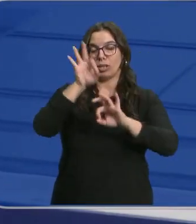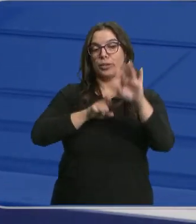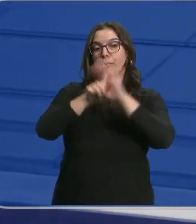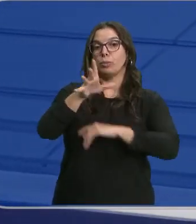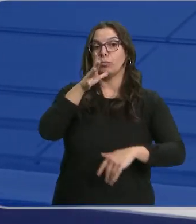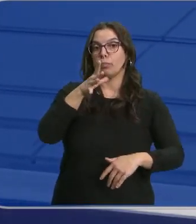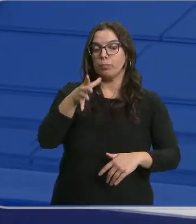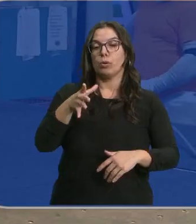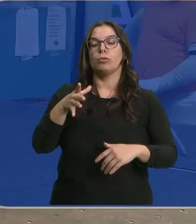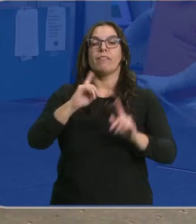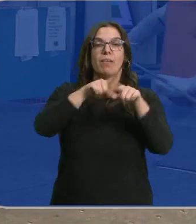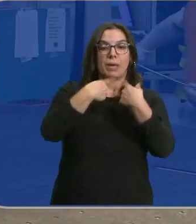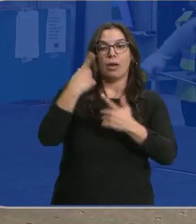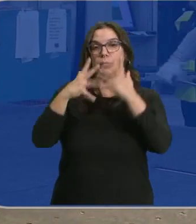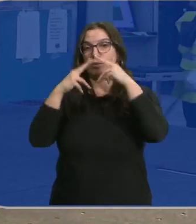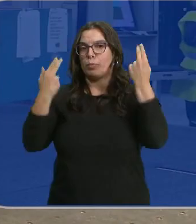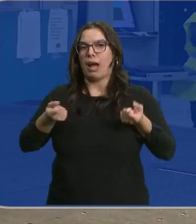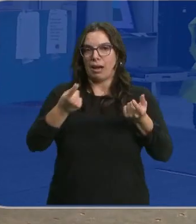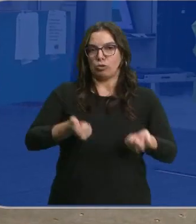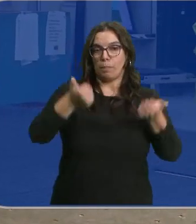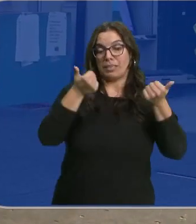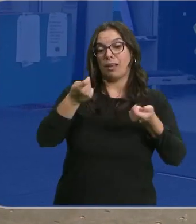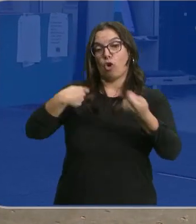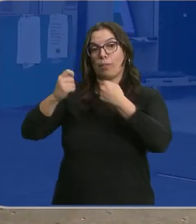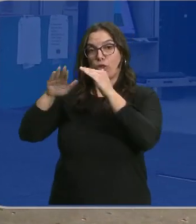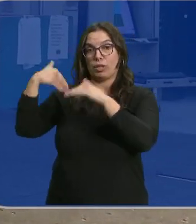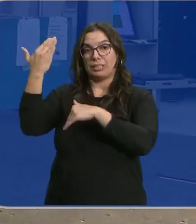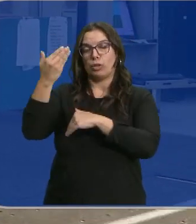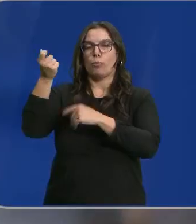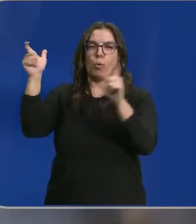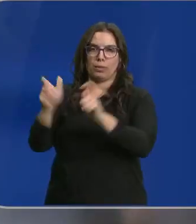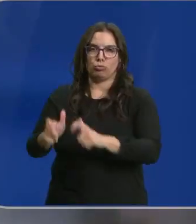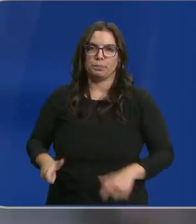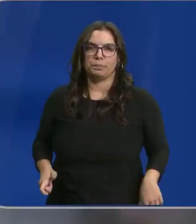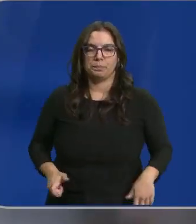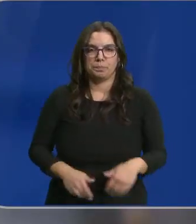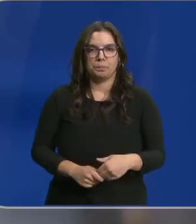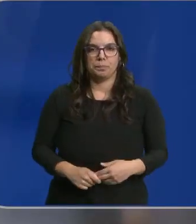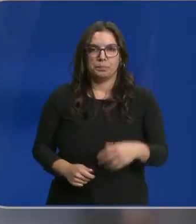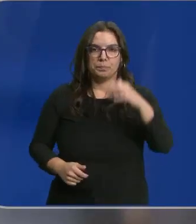crecimiento se debe al mayor gasto de hogares y administraciones, mientras que el comercio exterior se contrae.